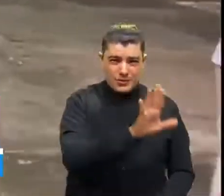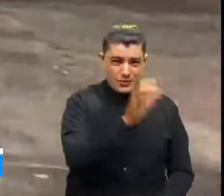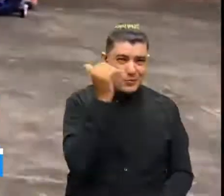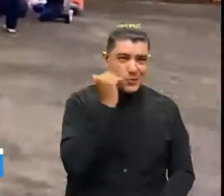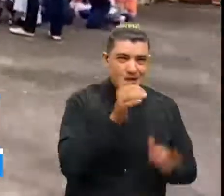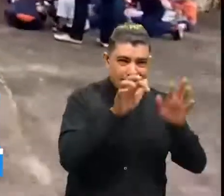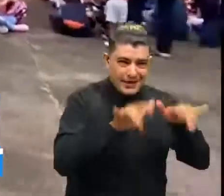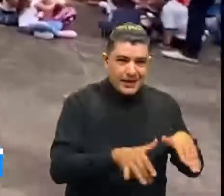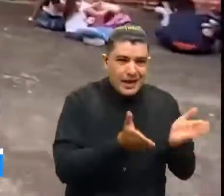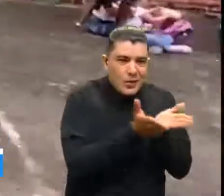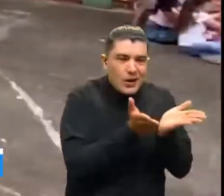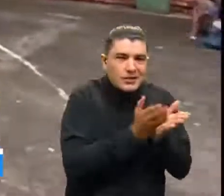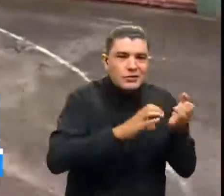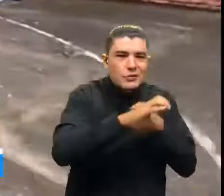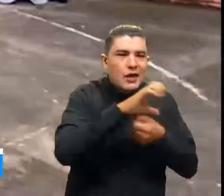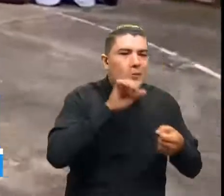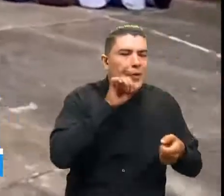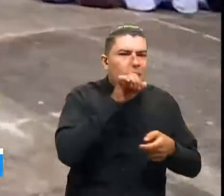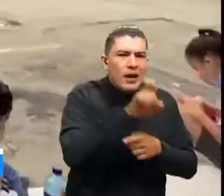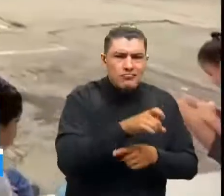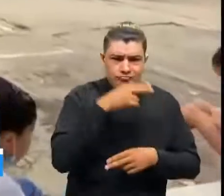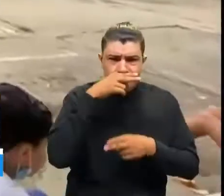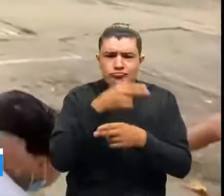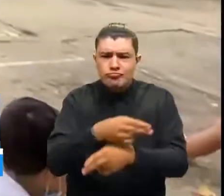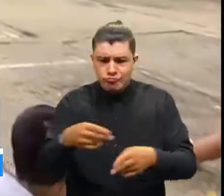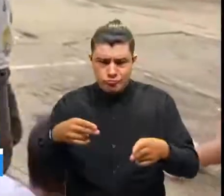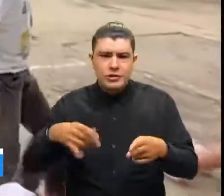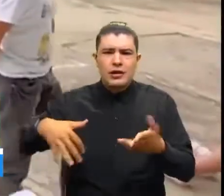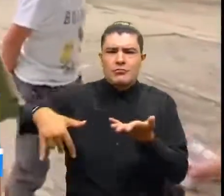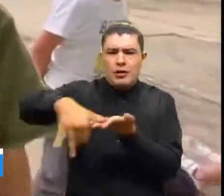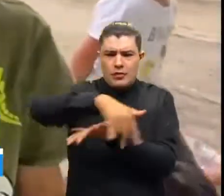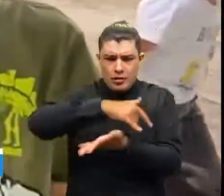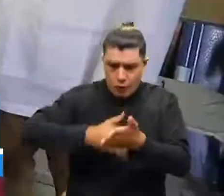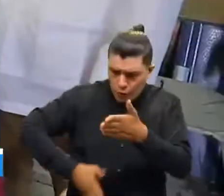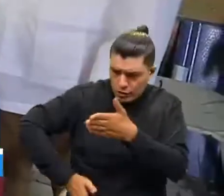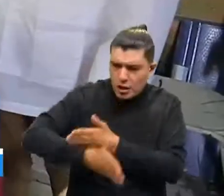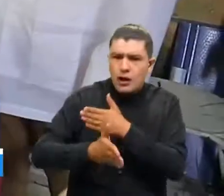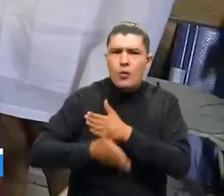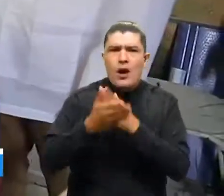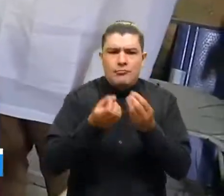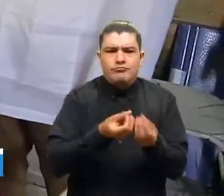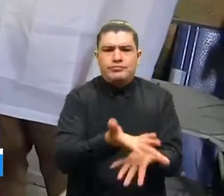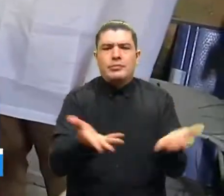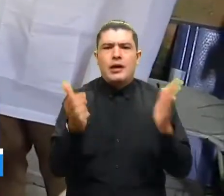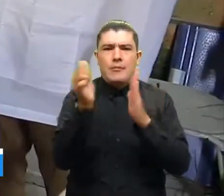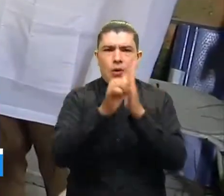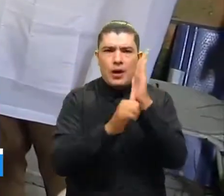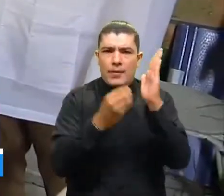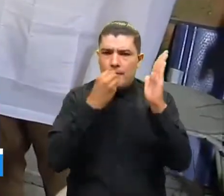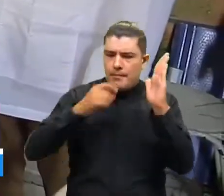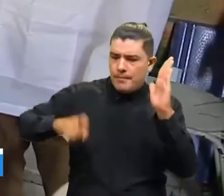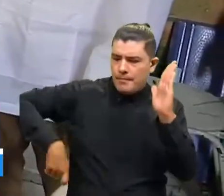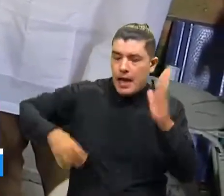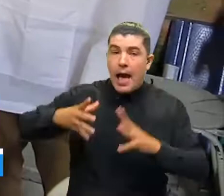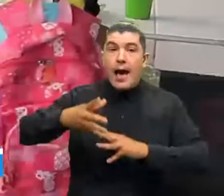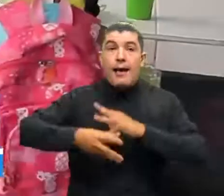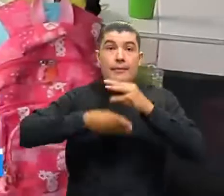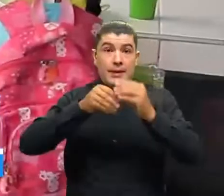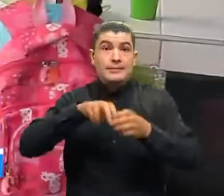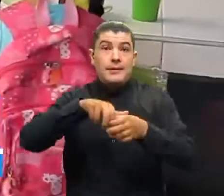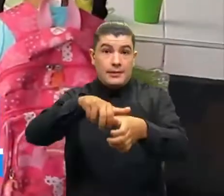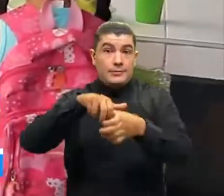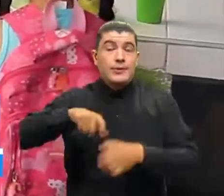a los niños se les continúa garantizando el programa de alimentación escolar pae y el transporte escolar quienes lo